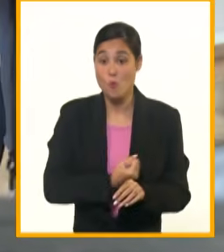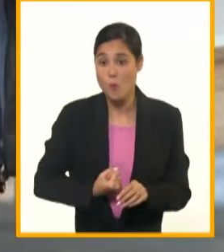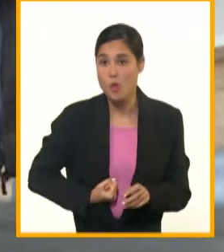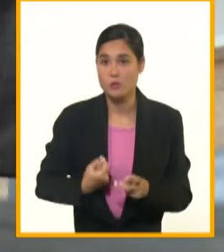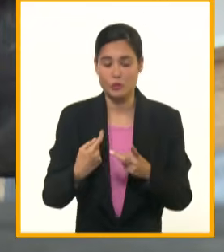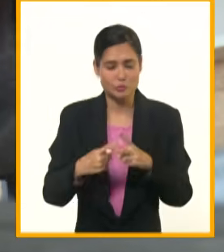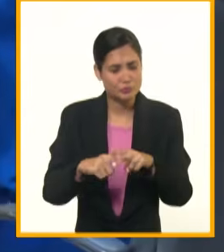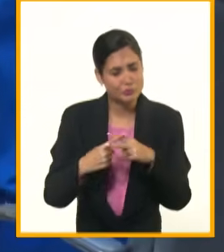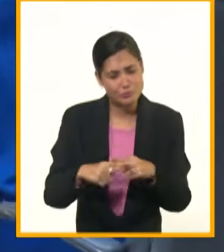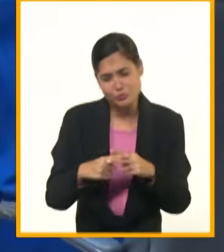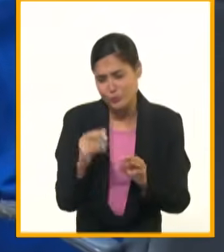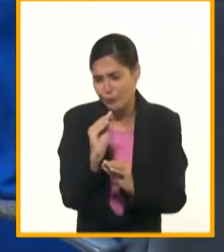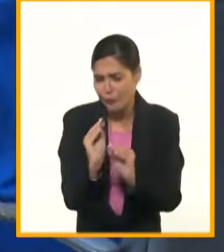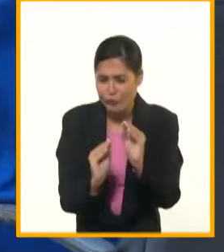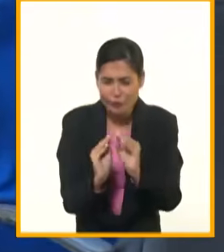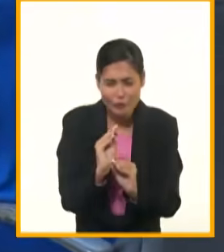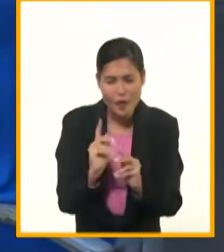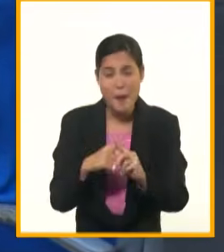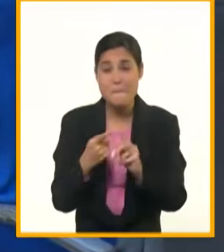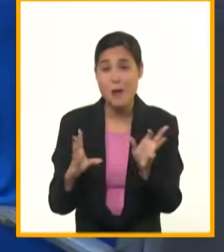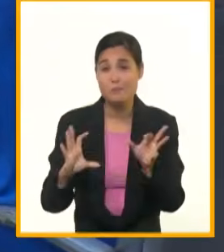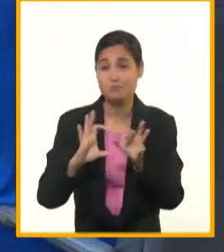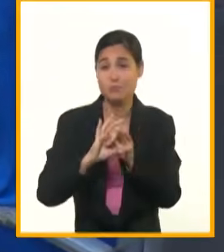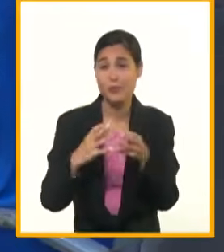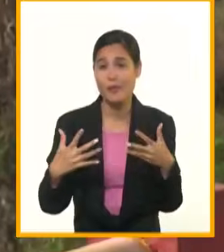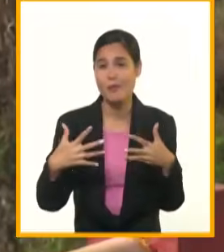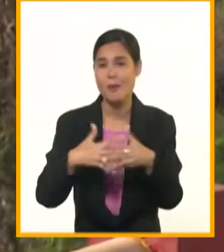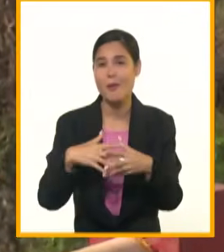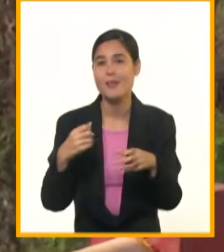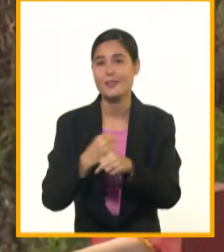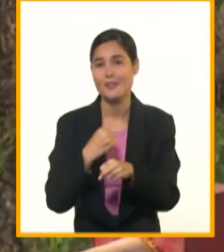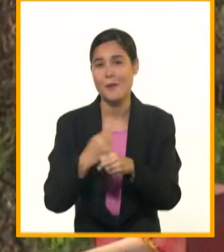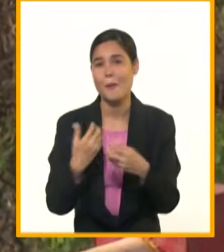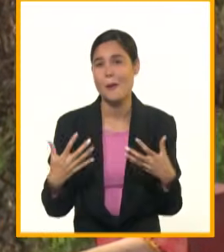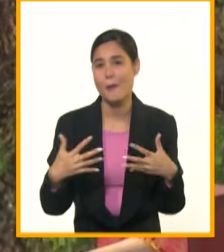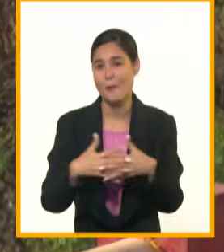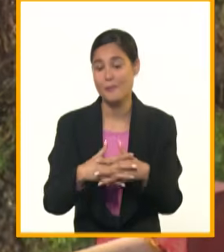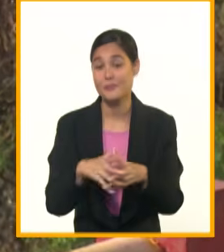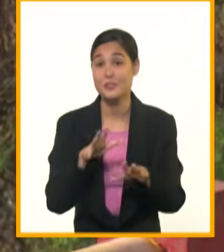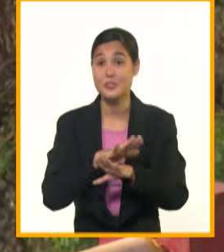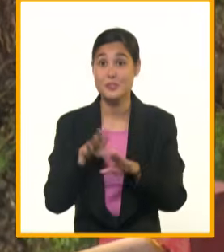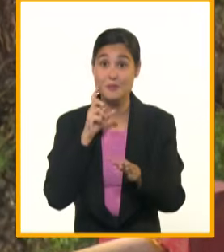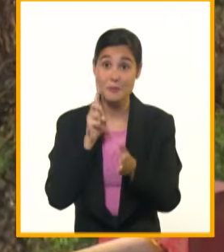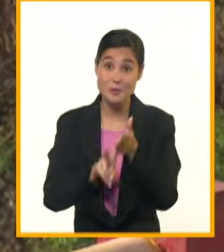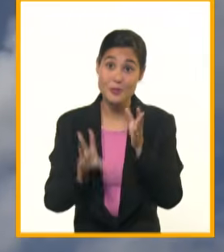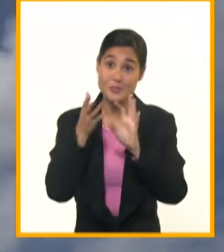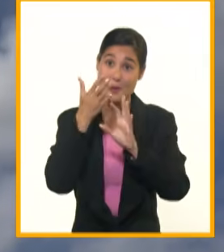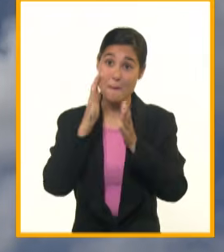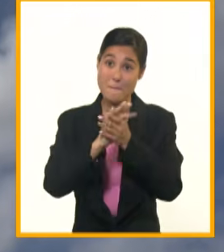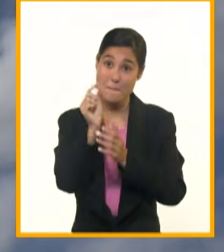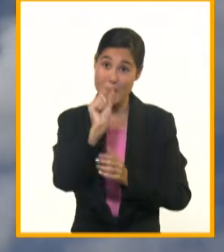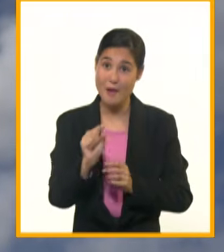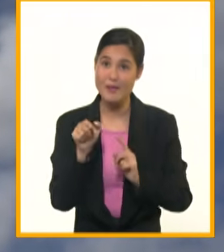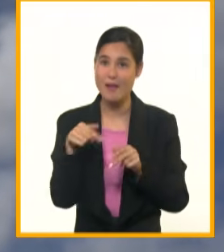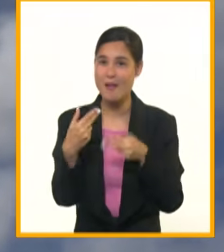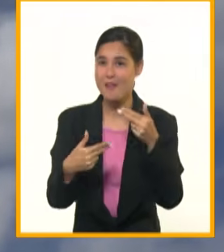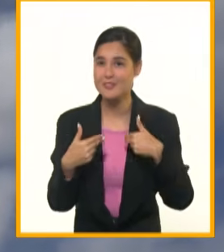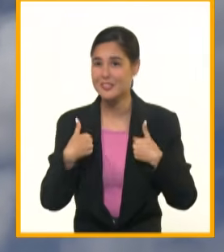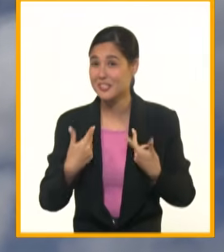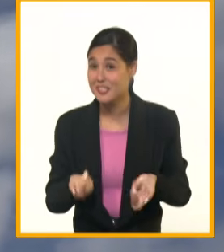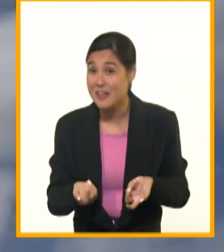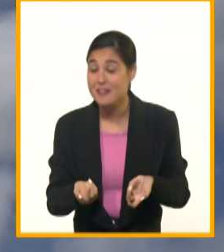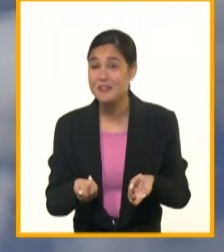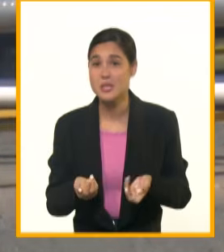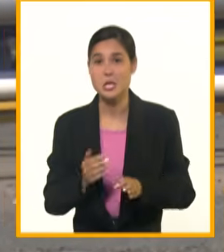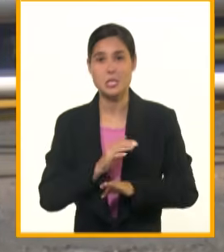la concreción de alianzas internacionales estratégicas. El aporte fundamental de la provincia se sostuvo en pilares como la central termoeléctrica Ernesto Guevara,